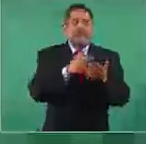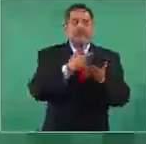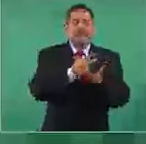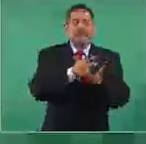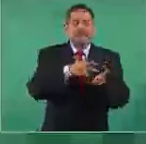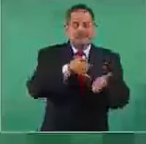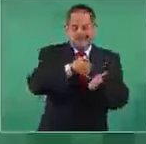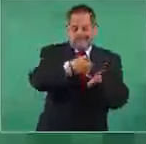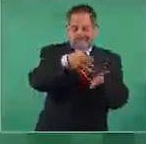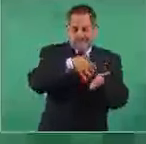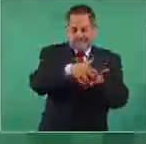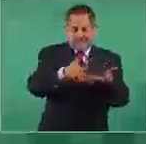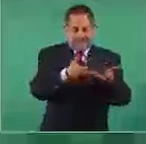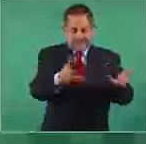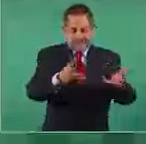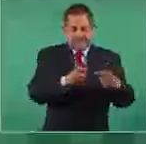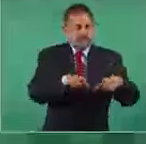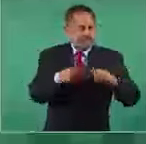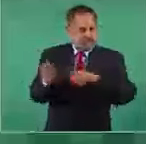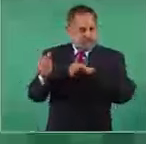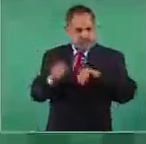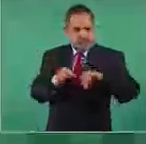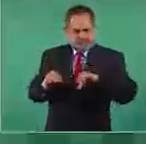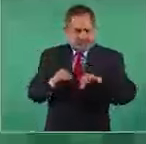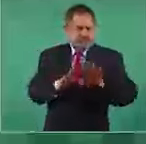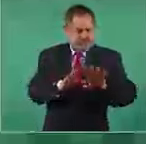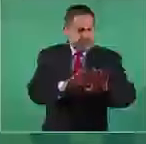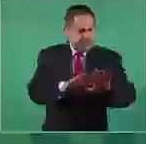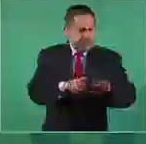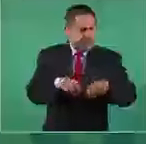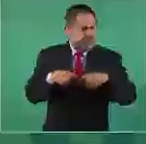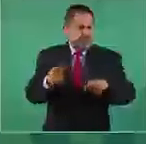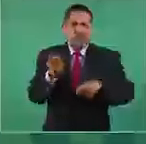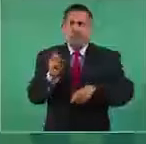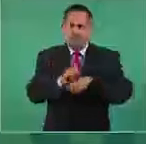jornal, son empleos.